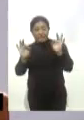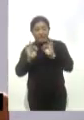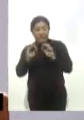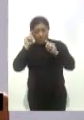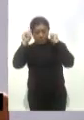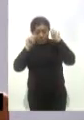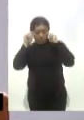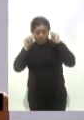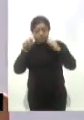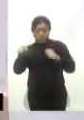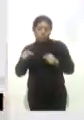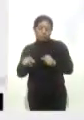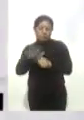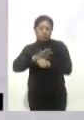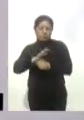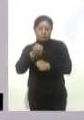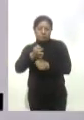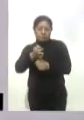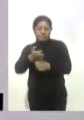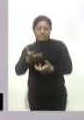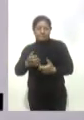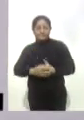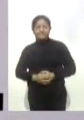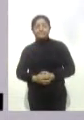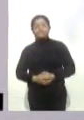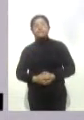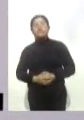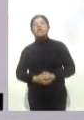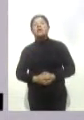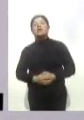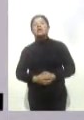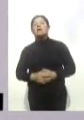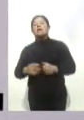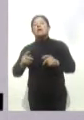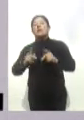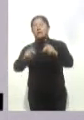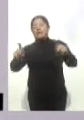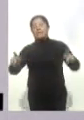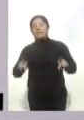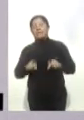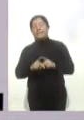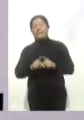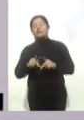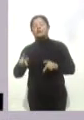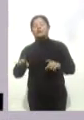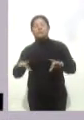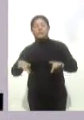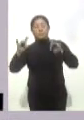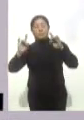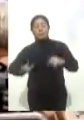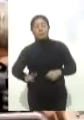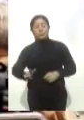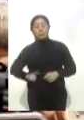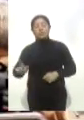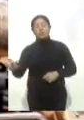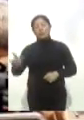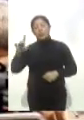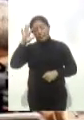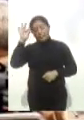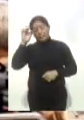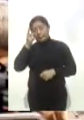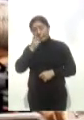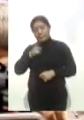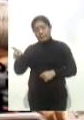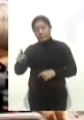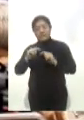el hecho de COVID-19. En el patio central del Palacio de Gobierno, Marco Mena reiteró que Tlaxcala será referencia